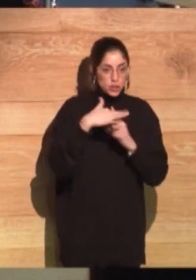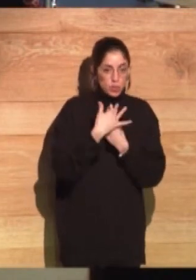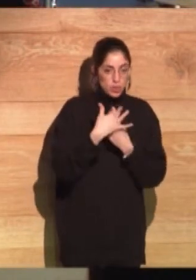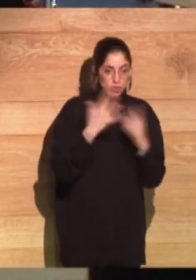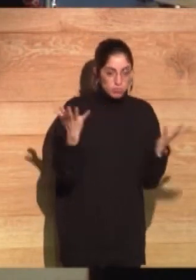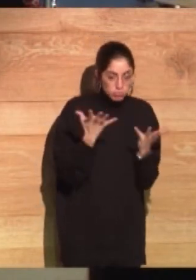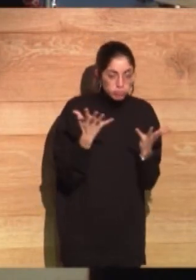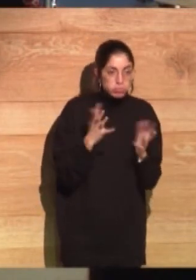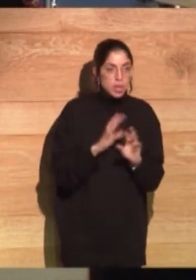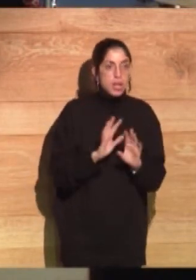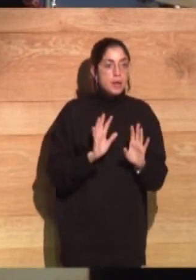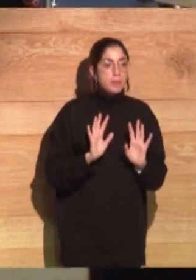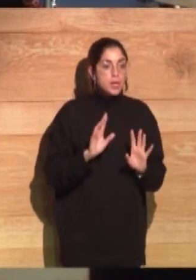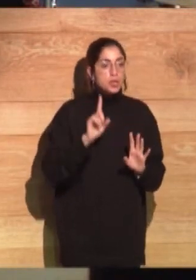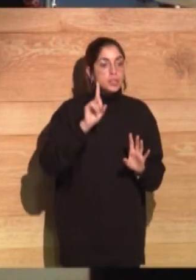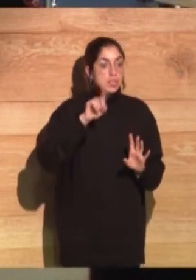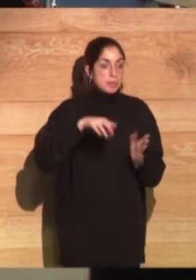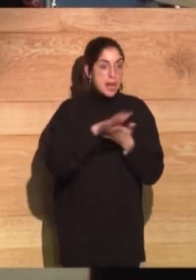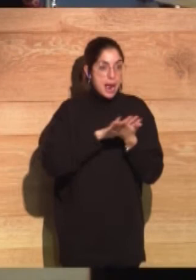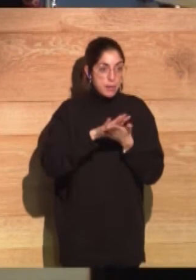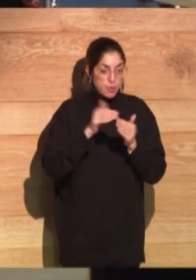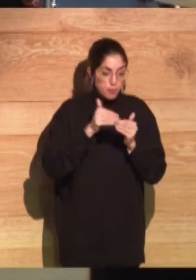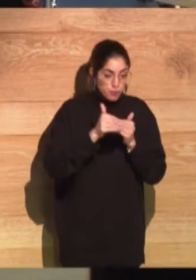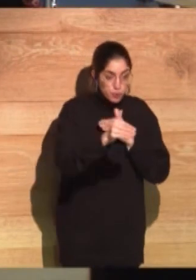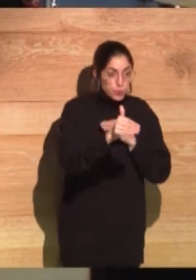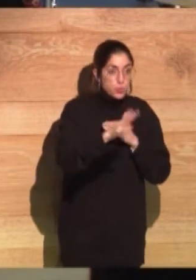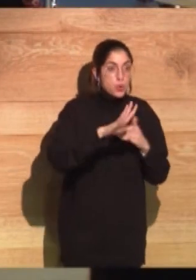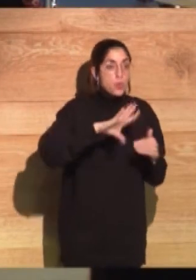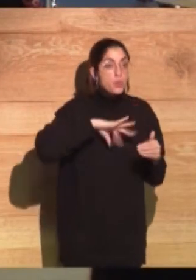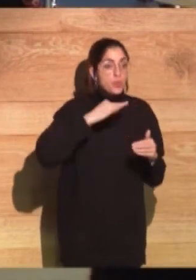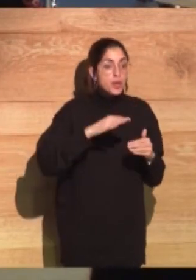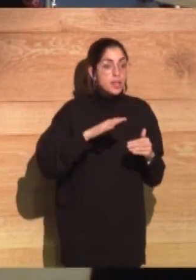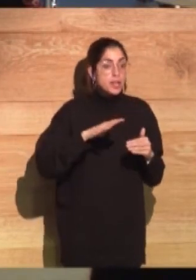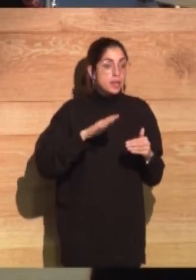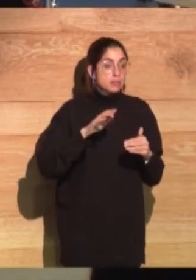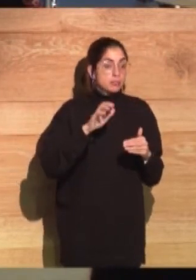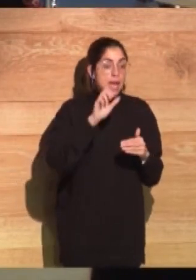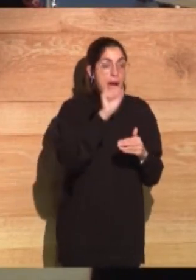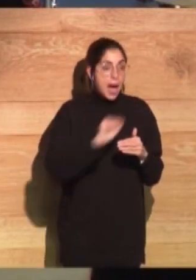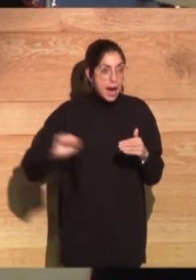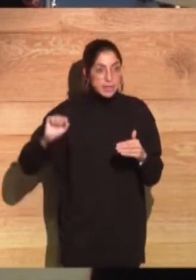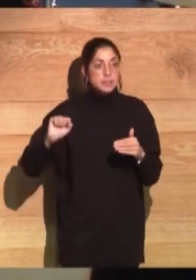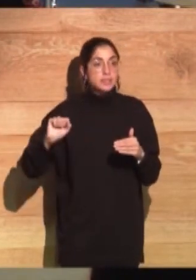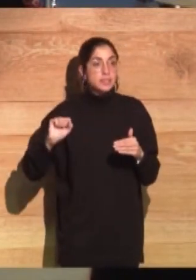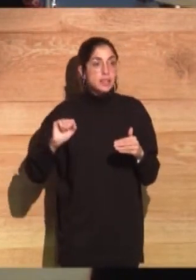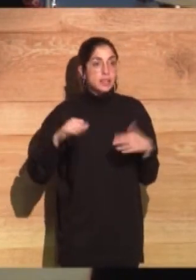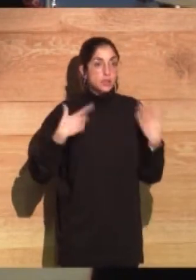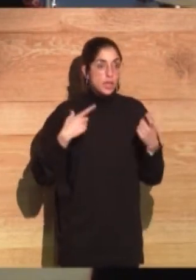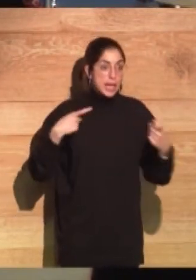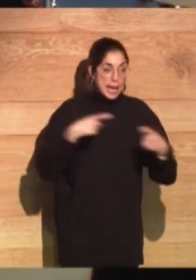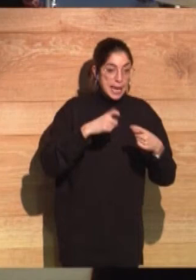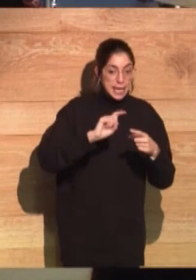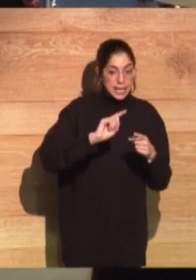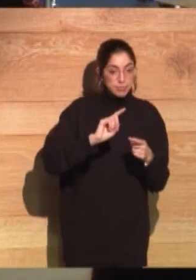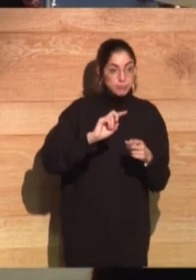se habla de que en el futuro próximamente podría ser Lejano Oriente y haber otra guerra después.